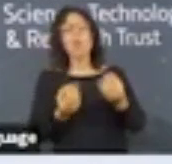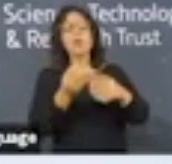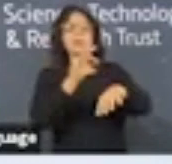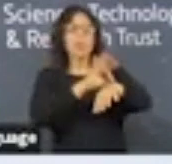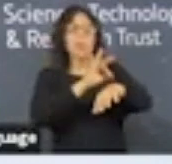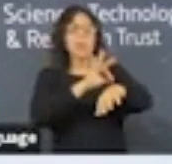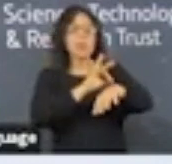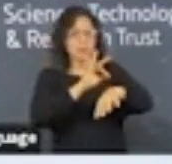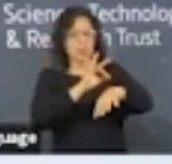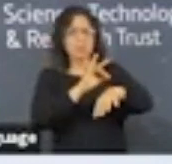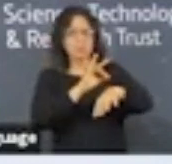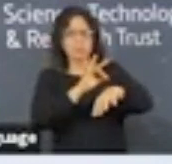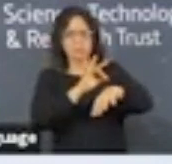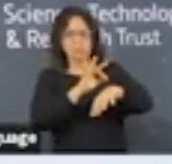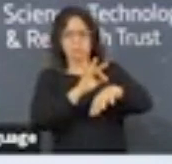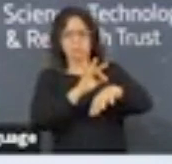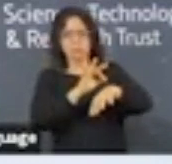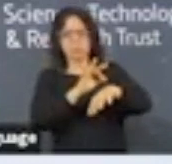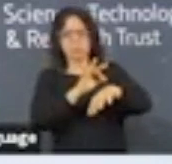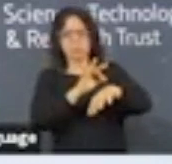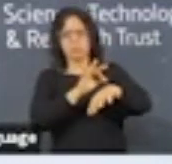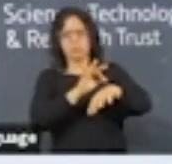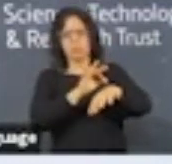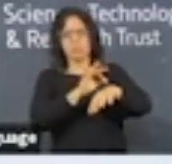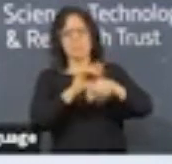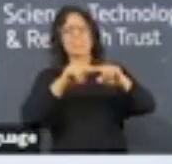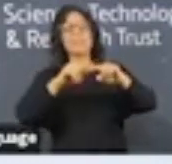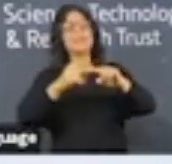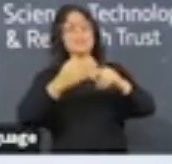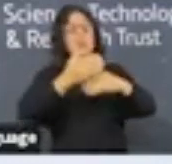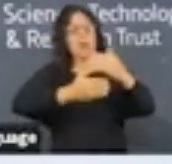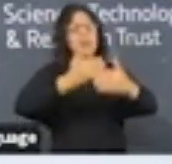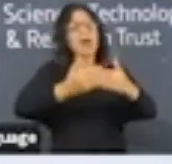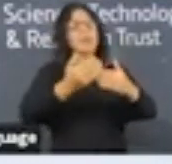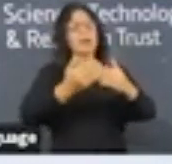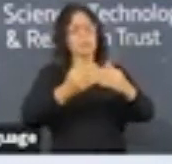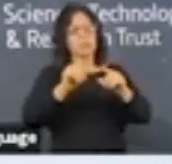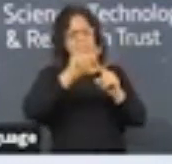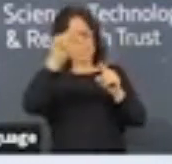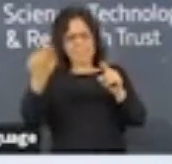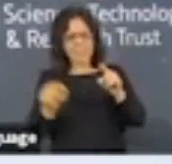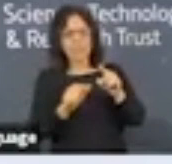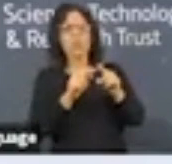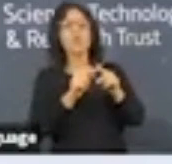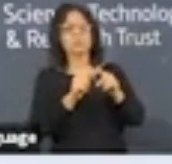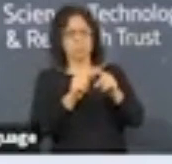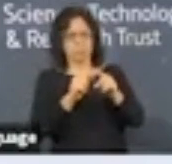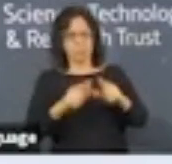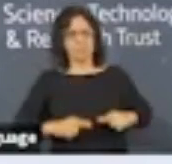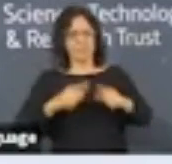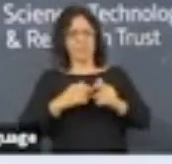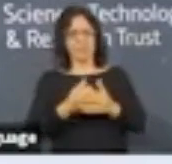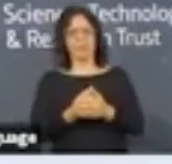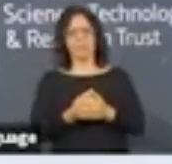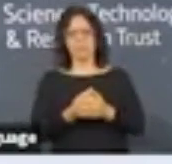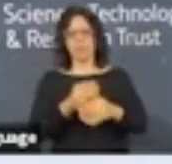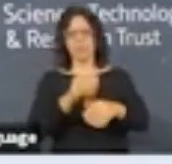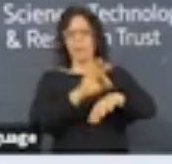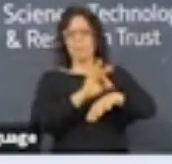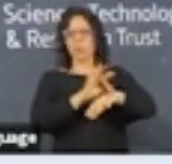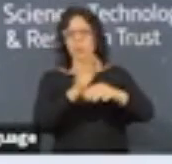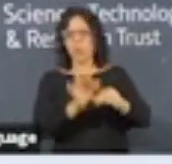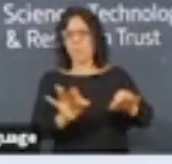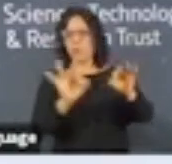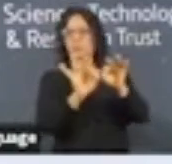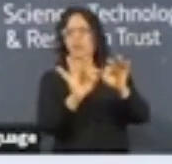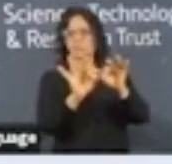de larvas y pupas y adultos. El monitoreo de mosquitos es importante para detectar cambios en